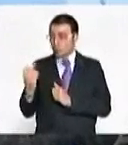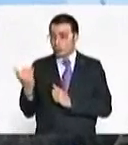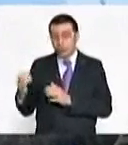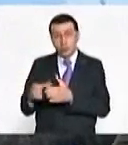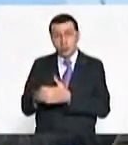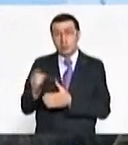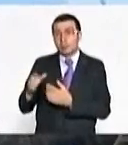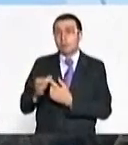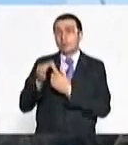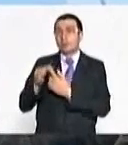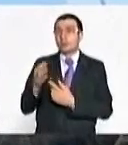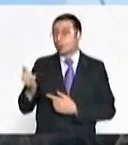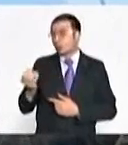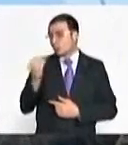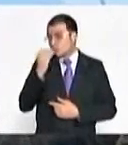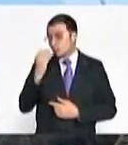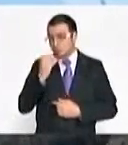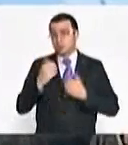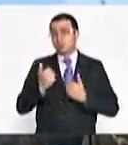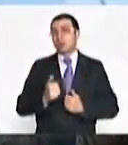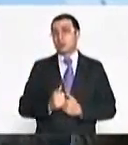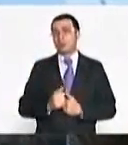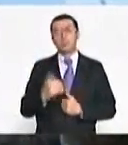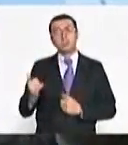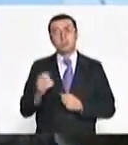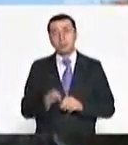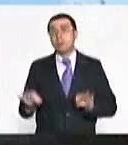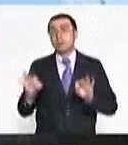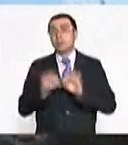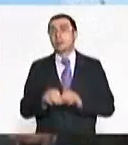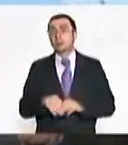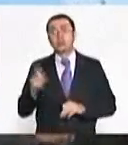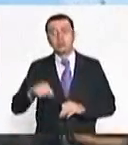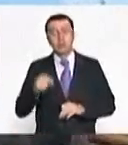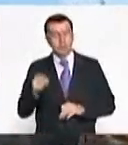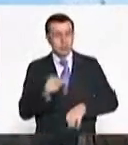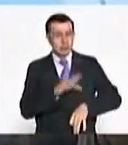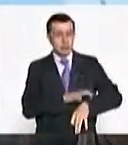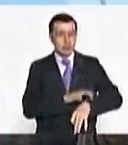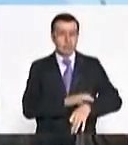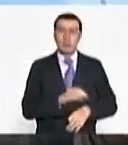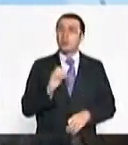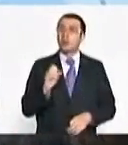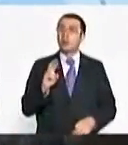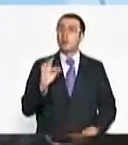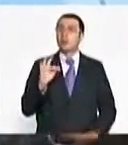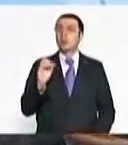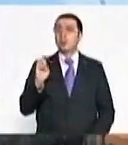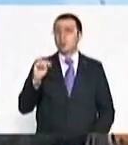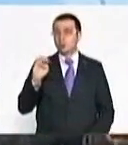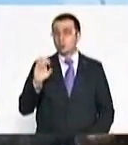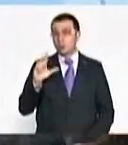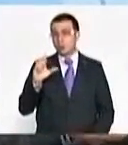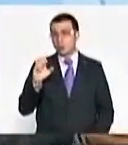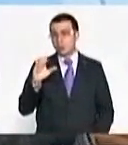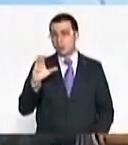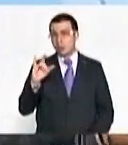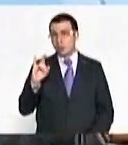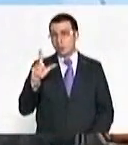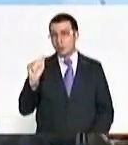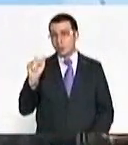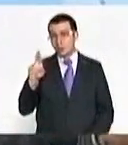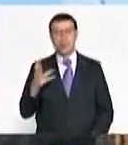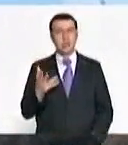esa nutrición es muy importante porque hay que hablar de medicina ortomolecular, hay que hablar de oligoelementos, de electrolitos, de